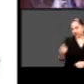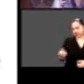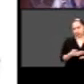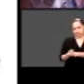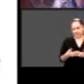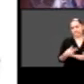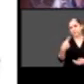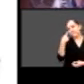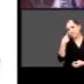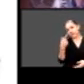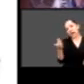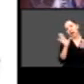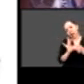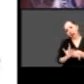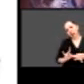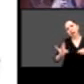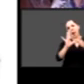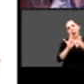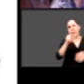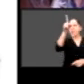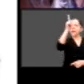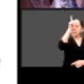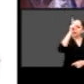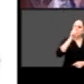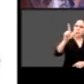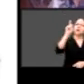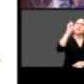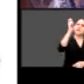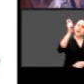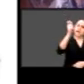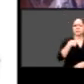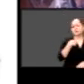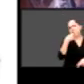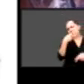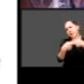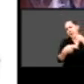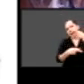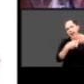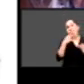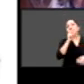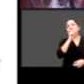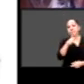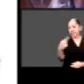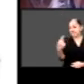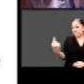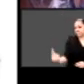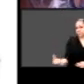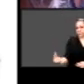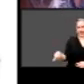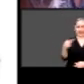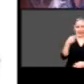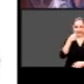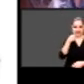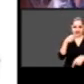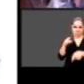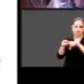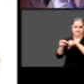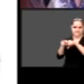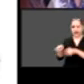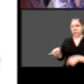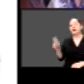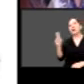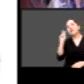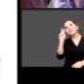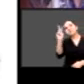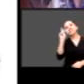bien el chico hermano mayor de la niña ya está mirando la luna y al mismo tiempo puede